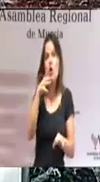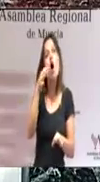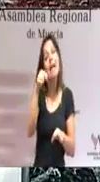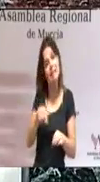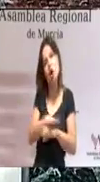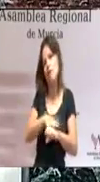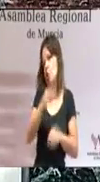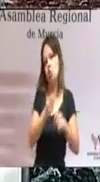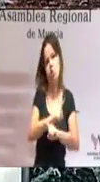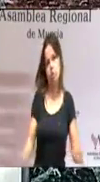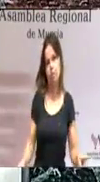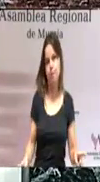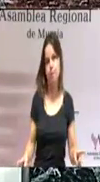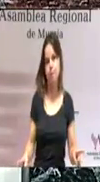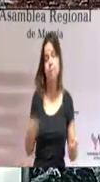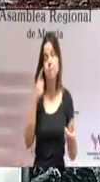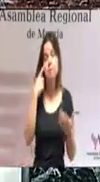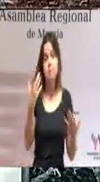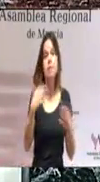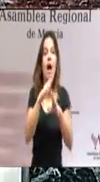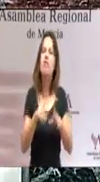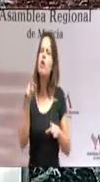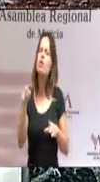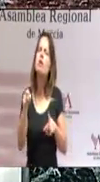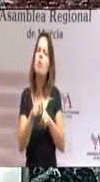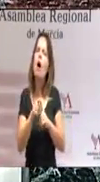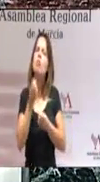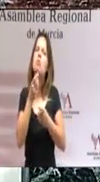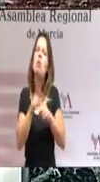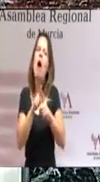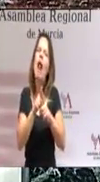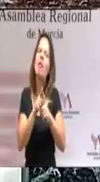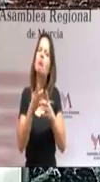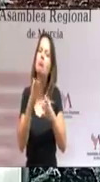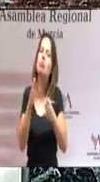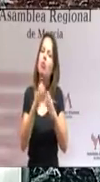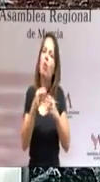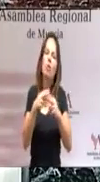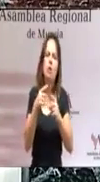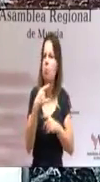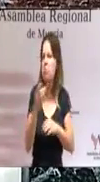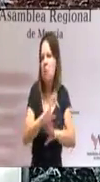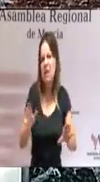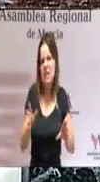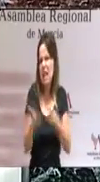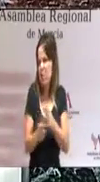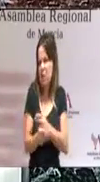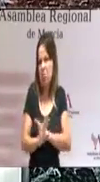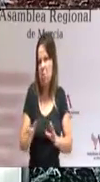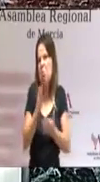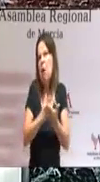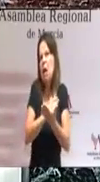gobierno. Mire, al final se ha quedado usted en una intervención partidista, escorada, como siempre, escorada,